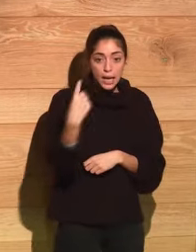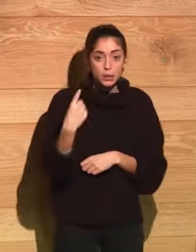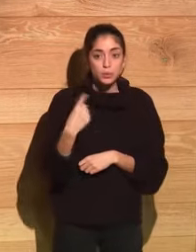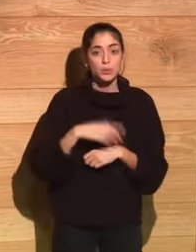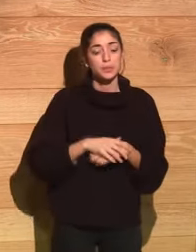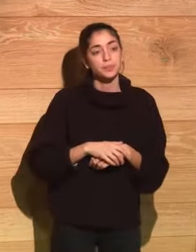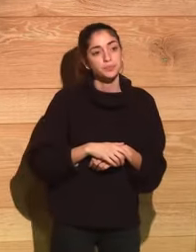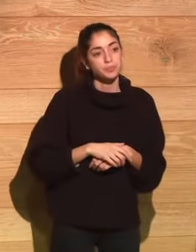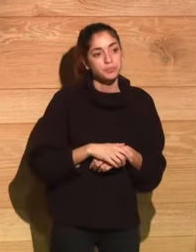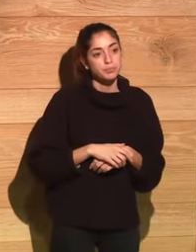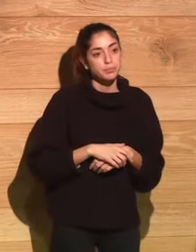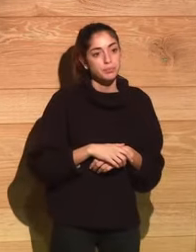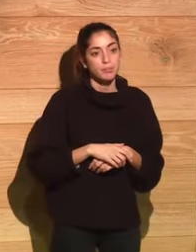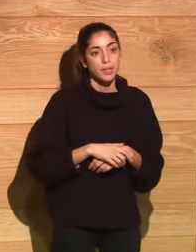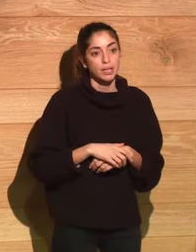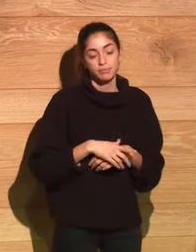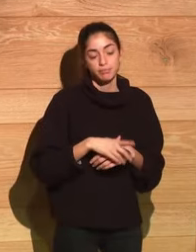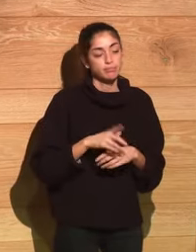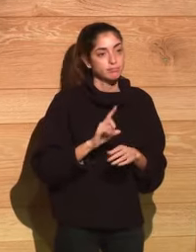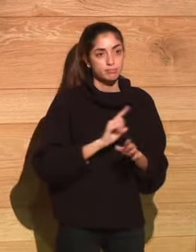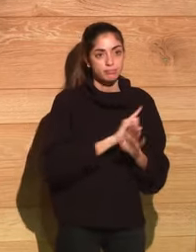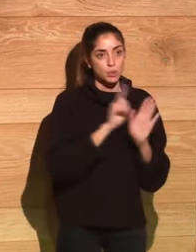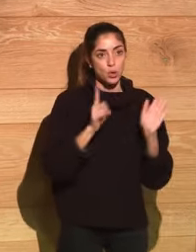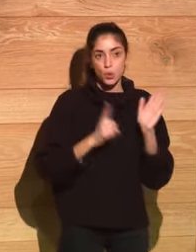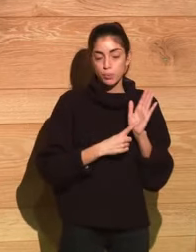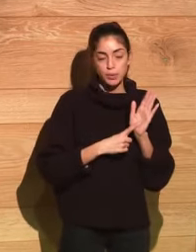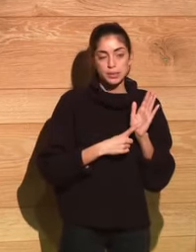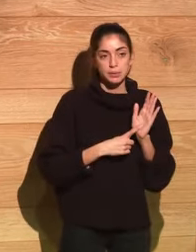bibliografía. Absolutamente, absolutamente, sí.